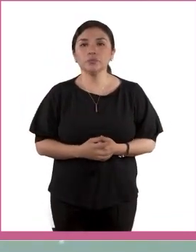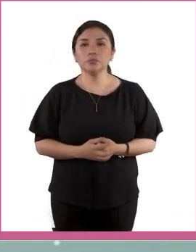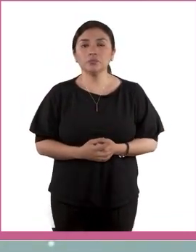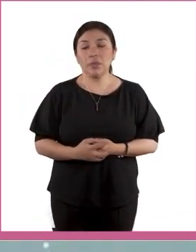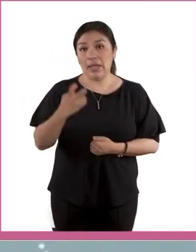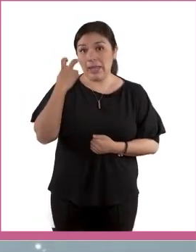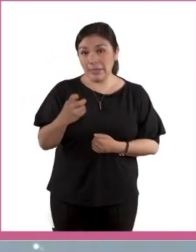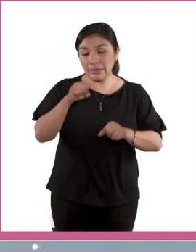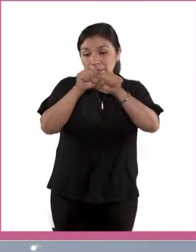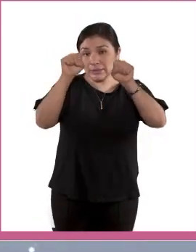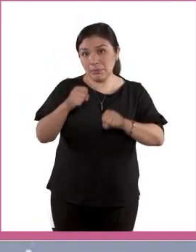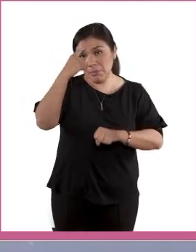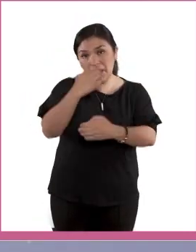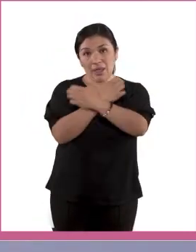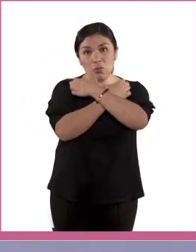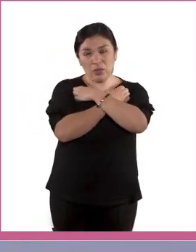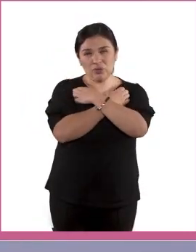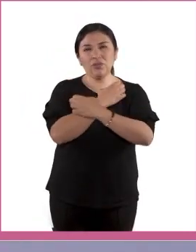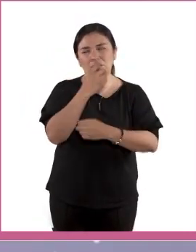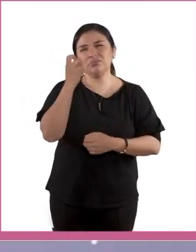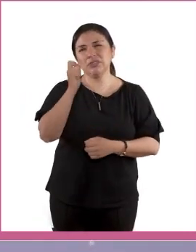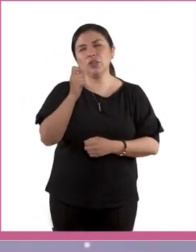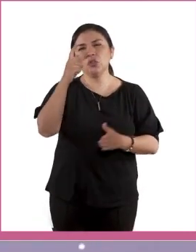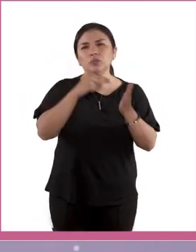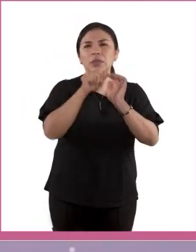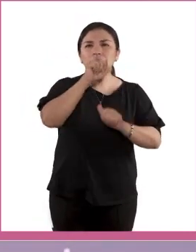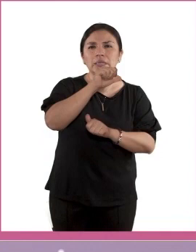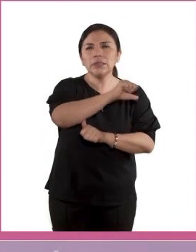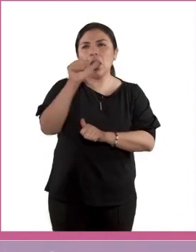años. Según el Sistema Educativo Nacional